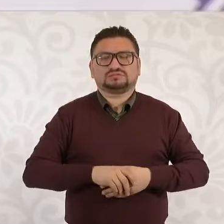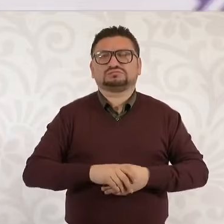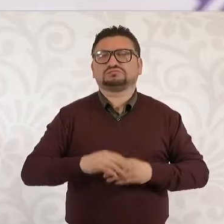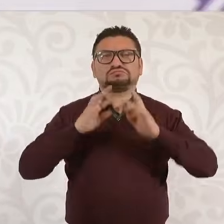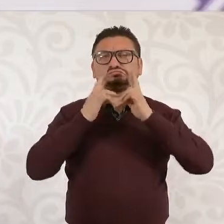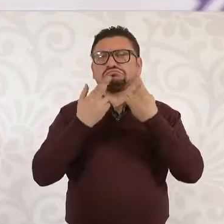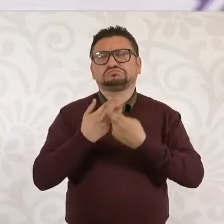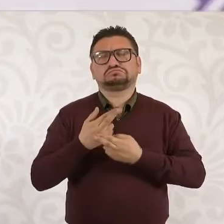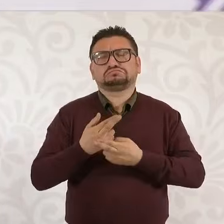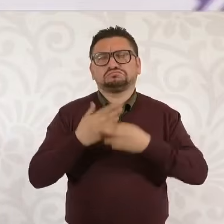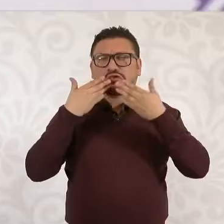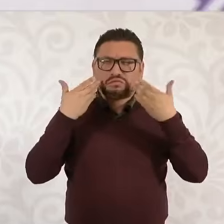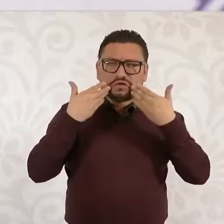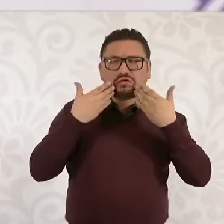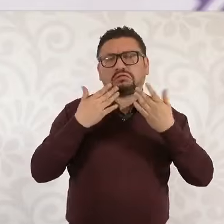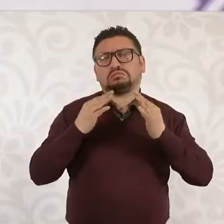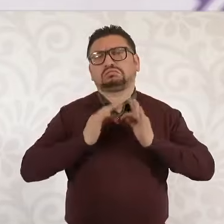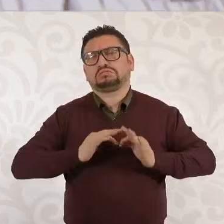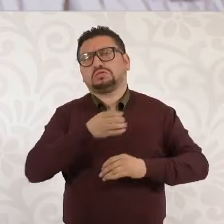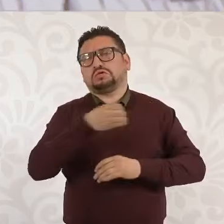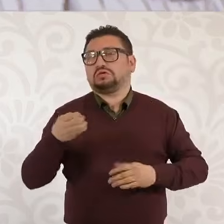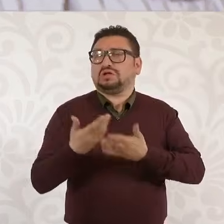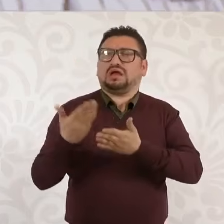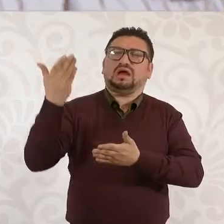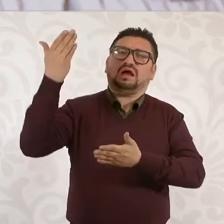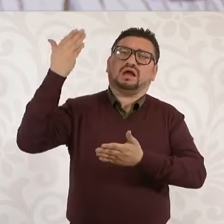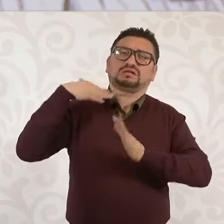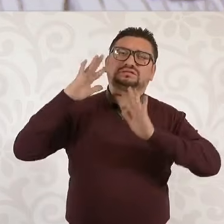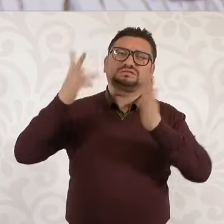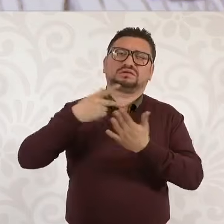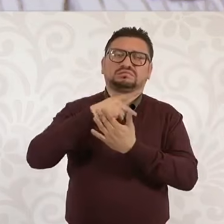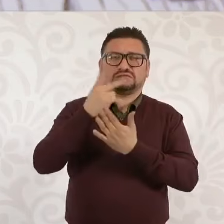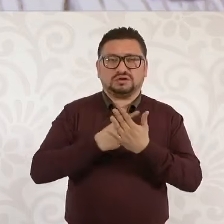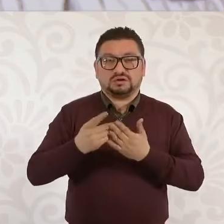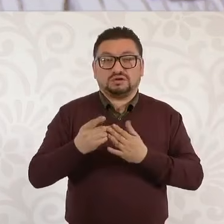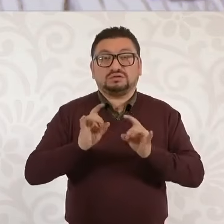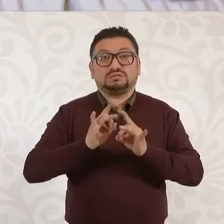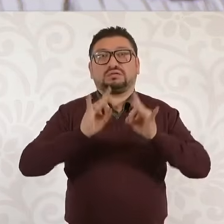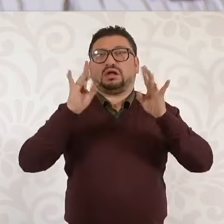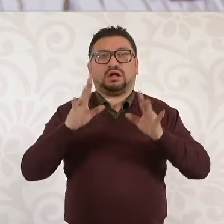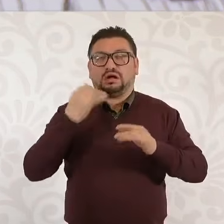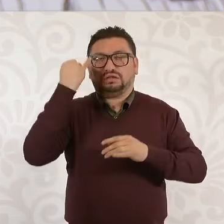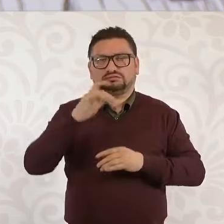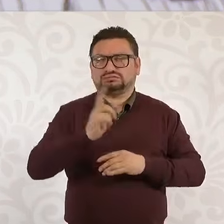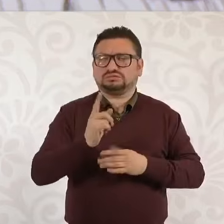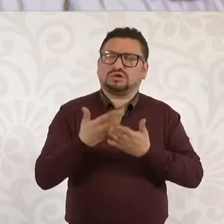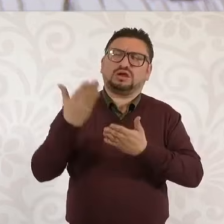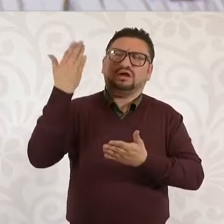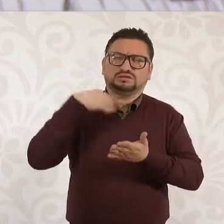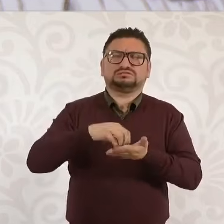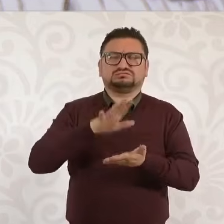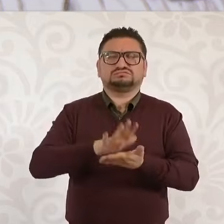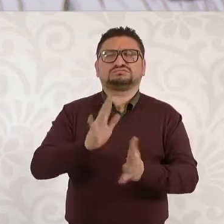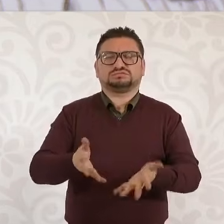cordial. De protocolo estaba planeada desde hace tiempo, no es algo que surgió recientemente y fue una